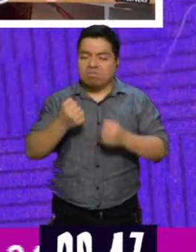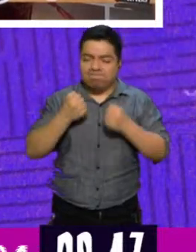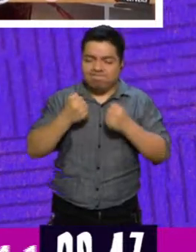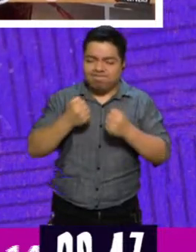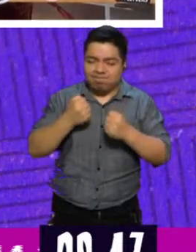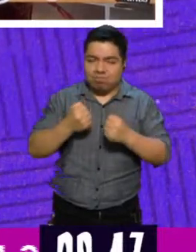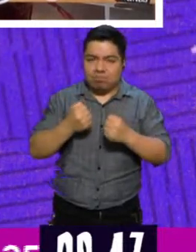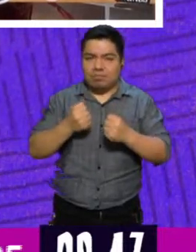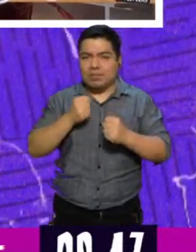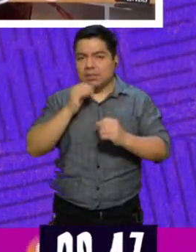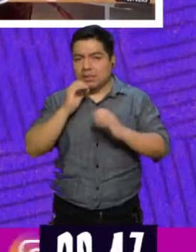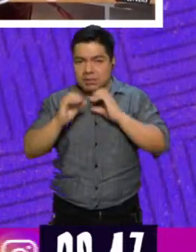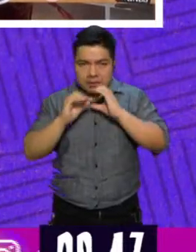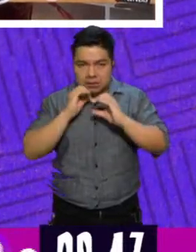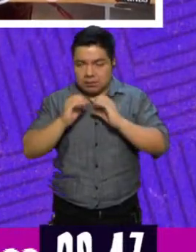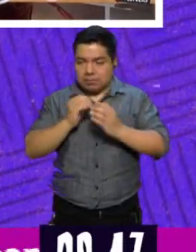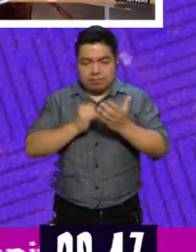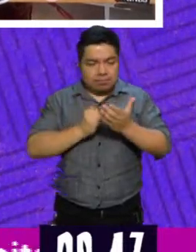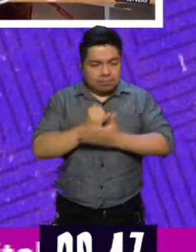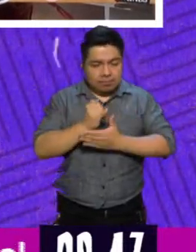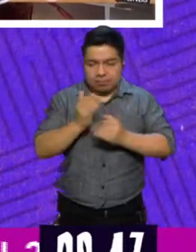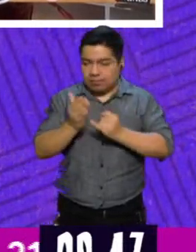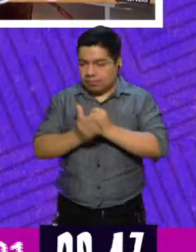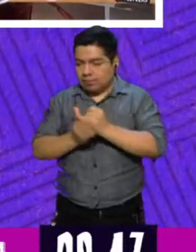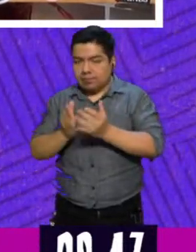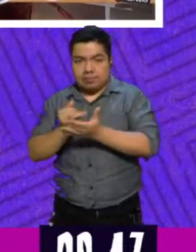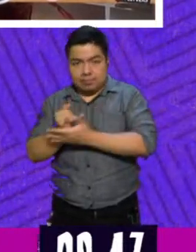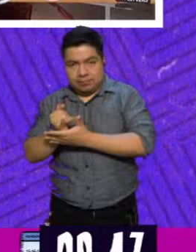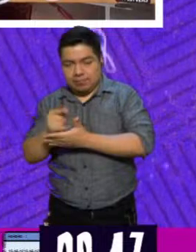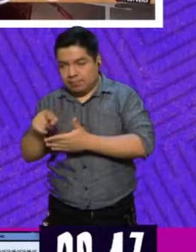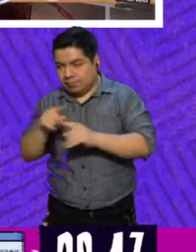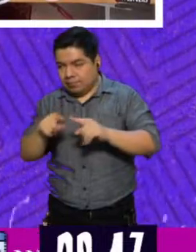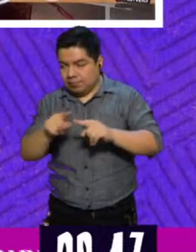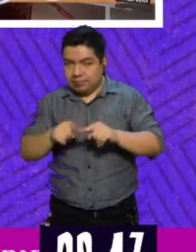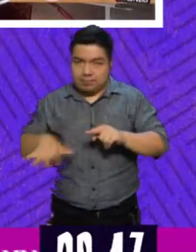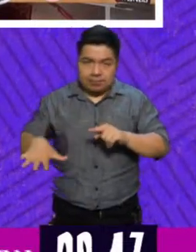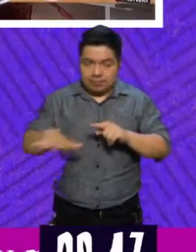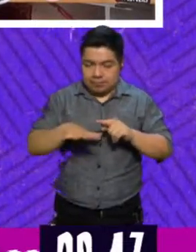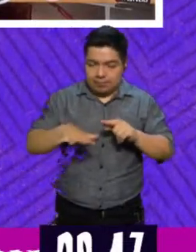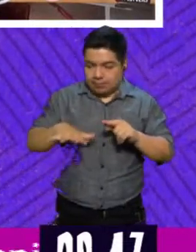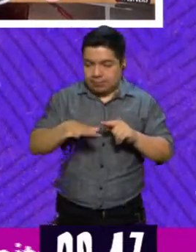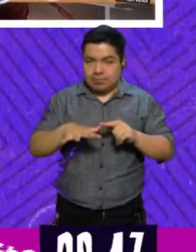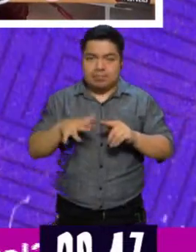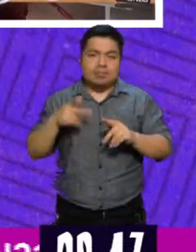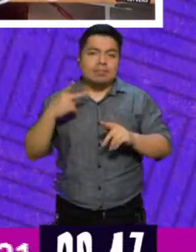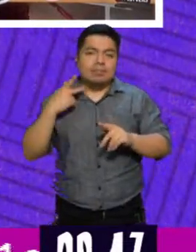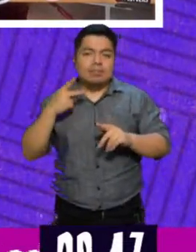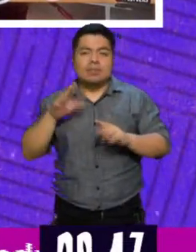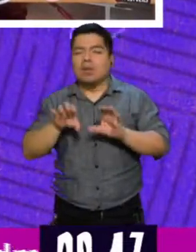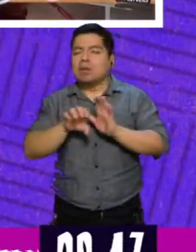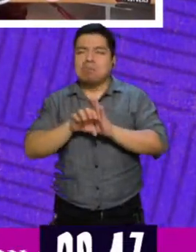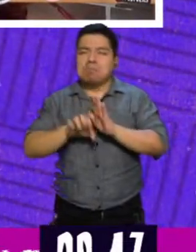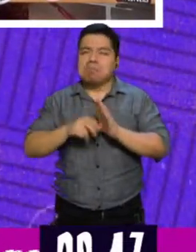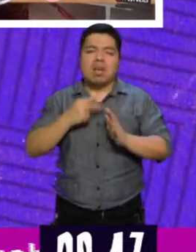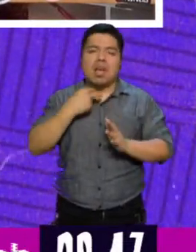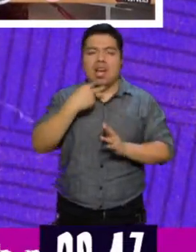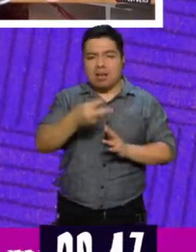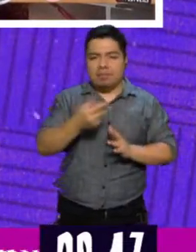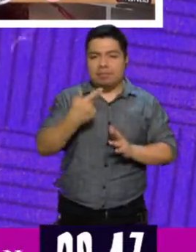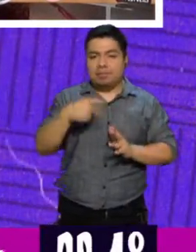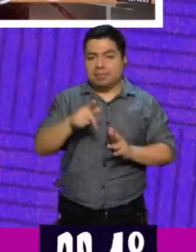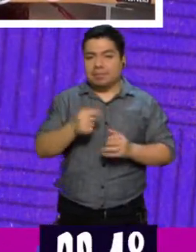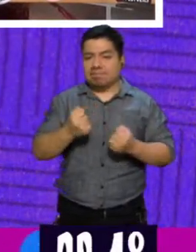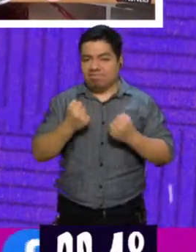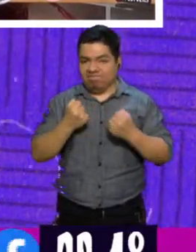que entonces comunicaba lo que decidían todos los de la política. Como vocero, digamos. Pero Tal así.